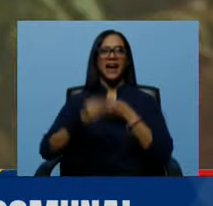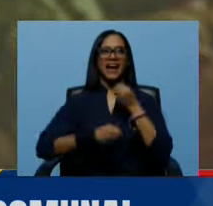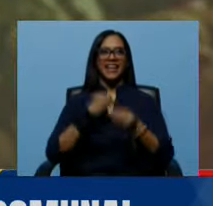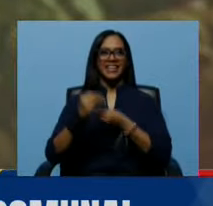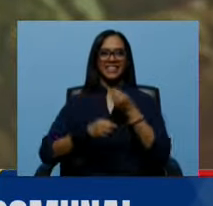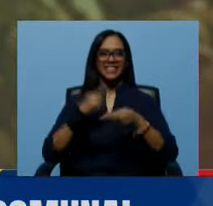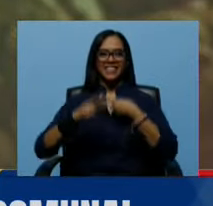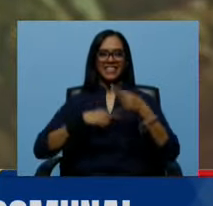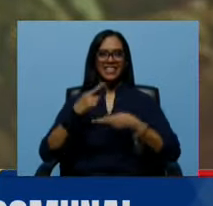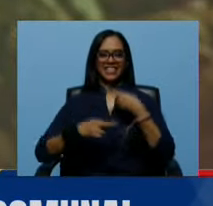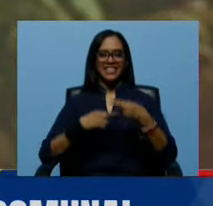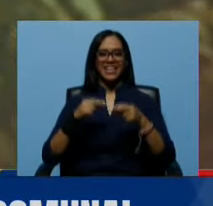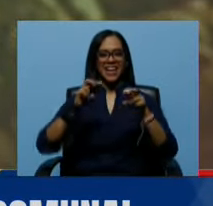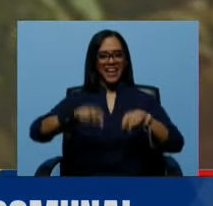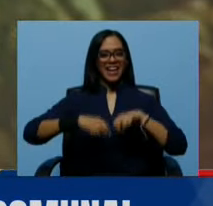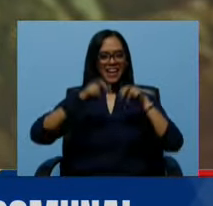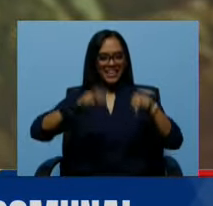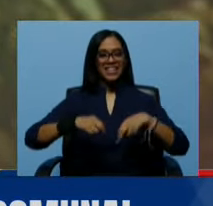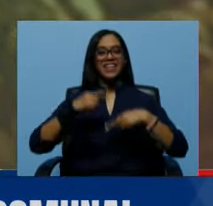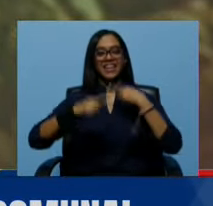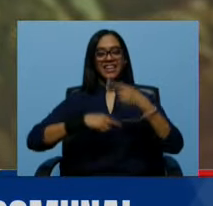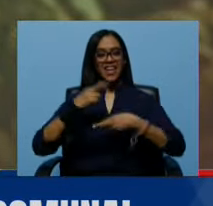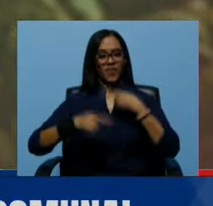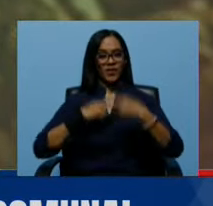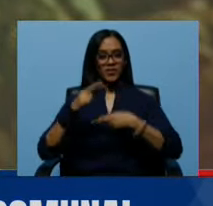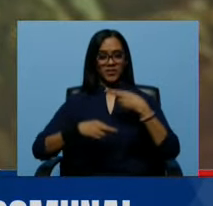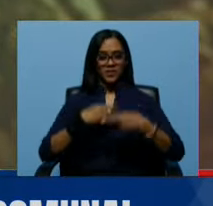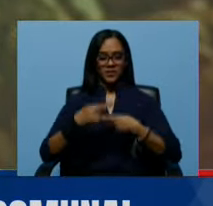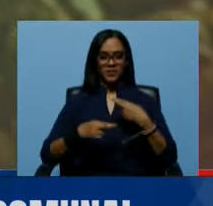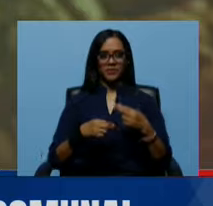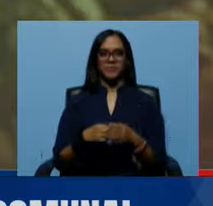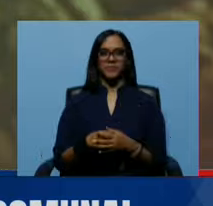revolución agraria. ¡Revolución!